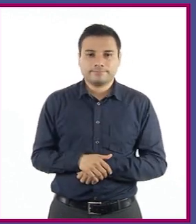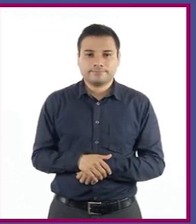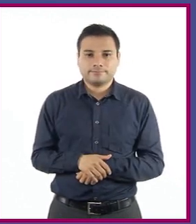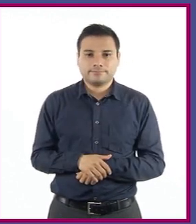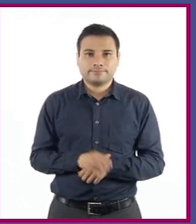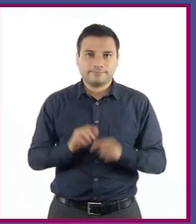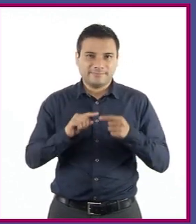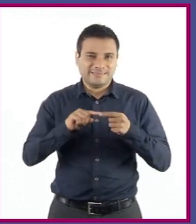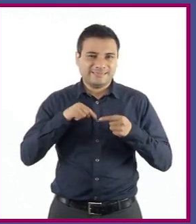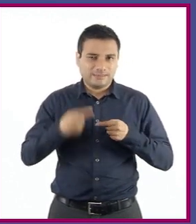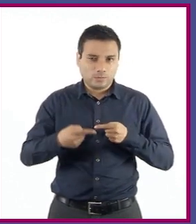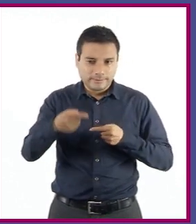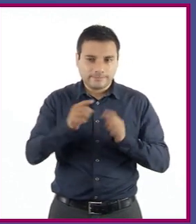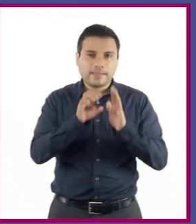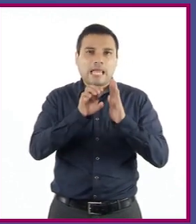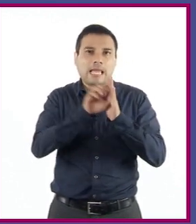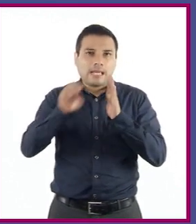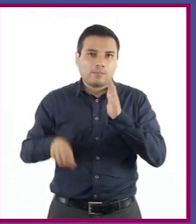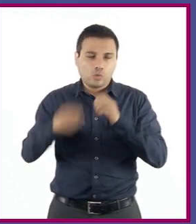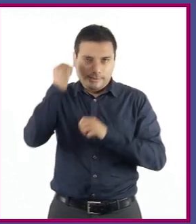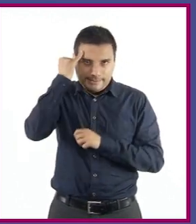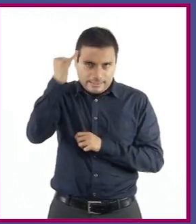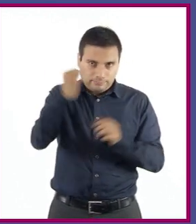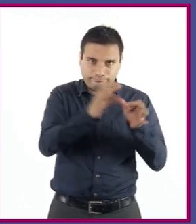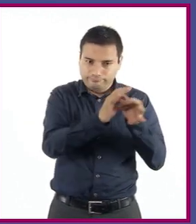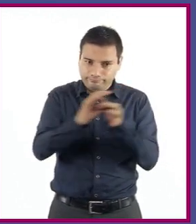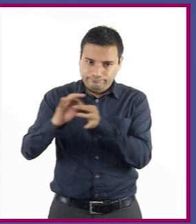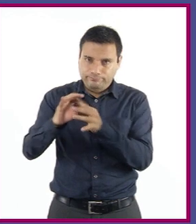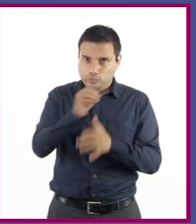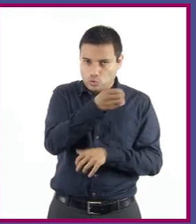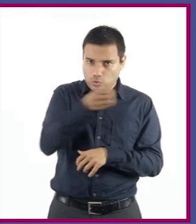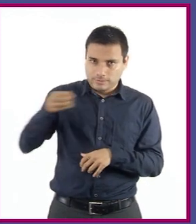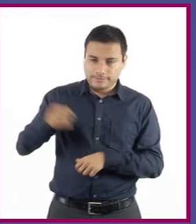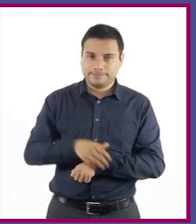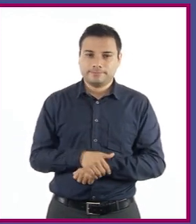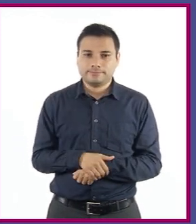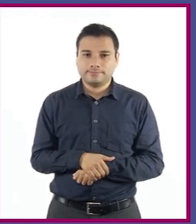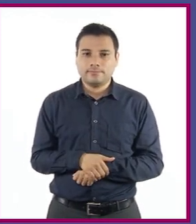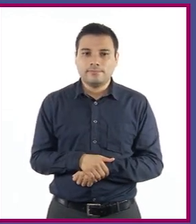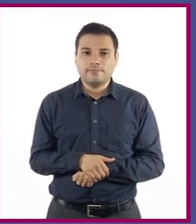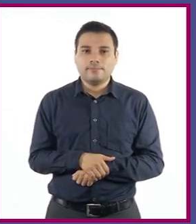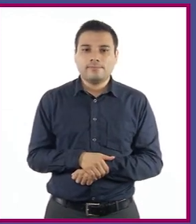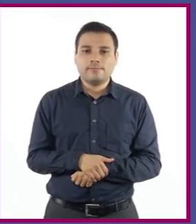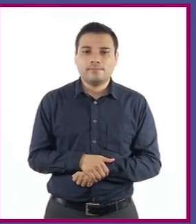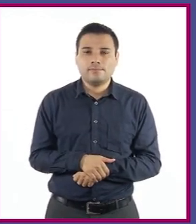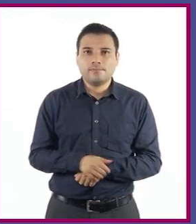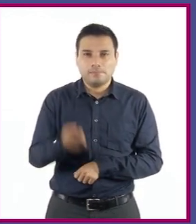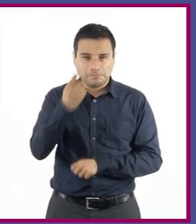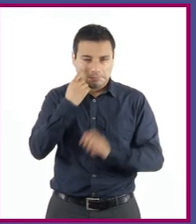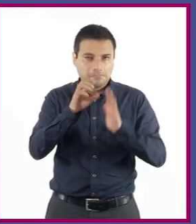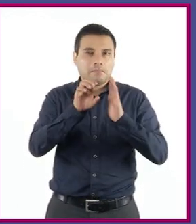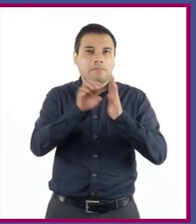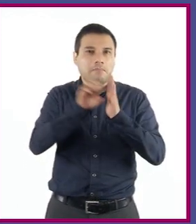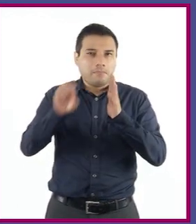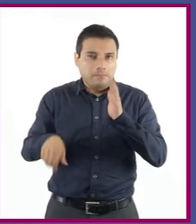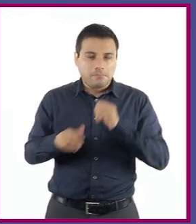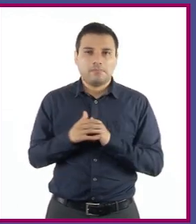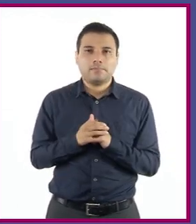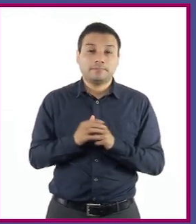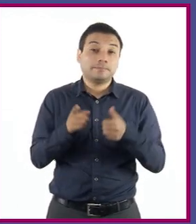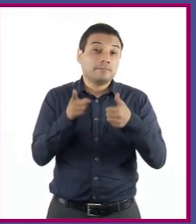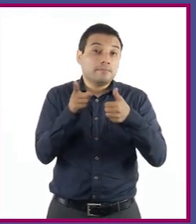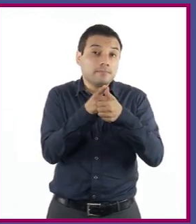Secuencia, cuando se organizan las ideas en orden lógico. Aquí podemos ver cómo con las frases en primer